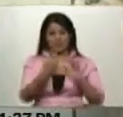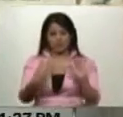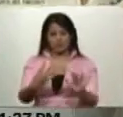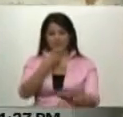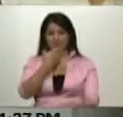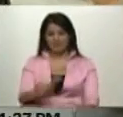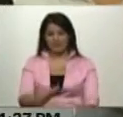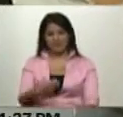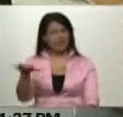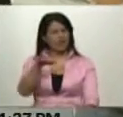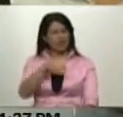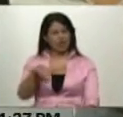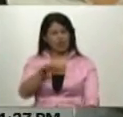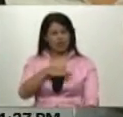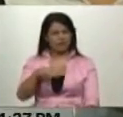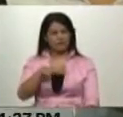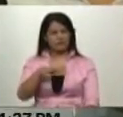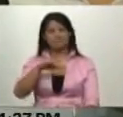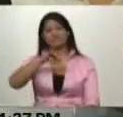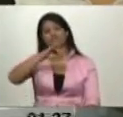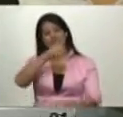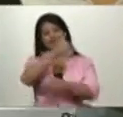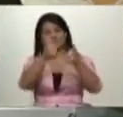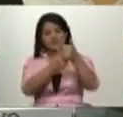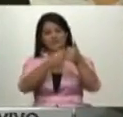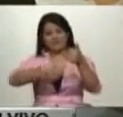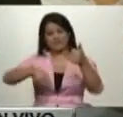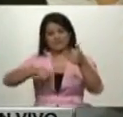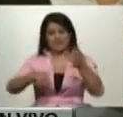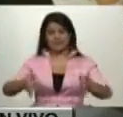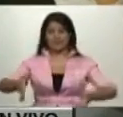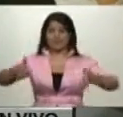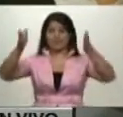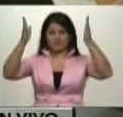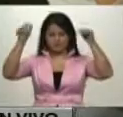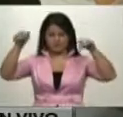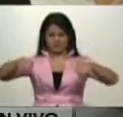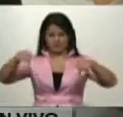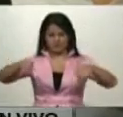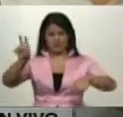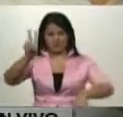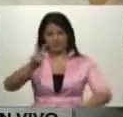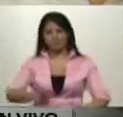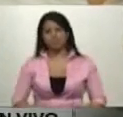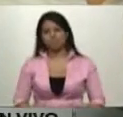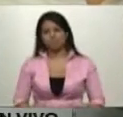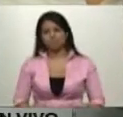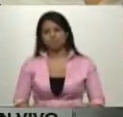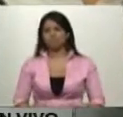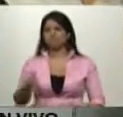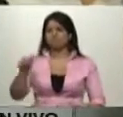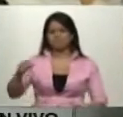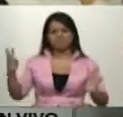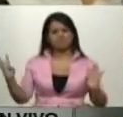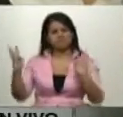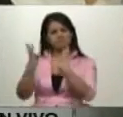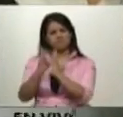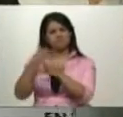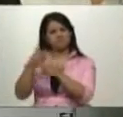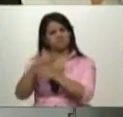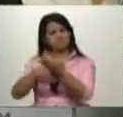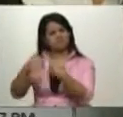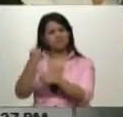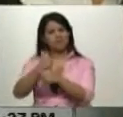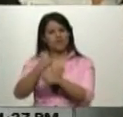la vicepresidencia ejecutiva de la República Bolivariana de Venezuela. Y estamos compartiendo con un grupo de trabajadores, con un grupo de